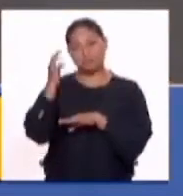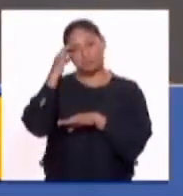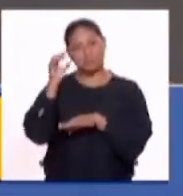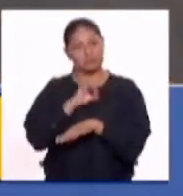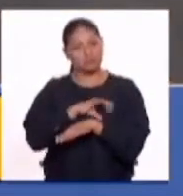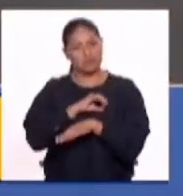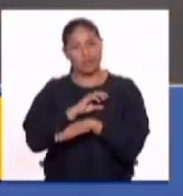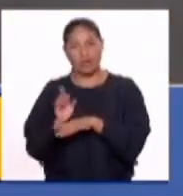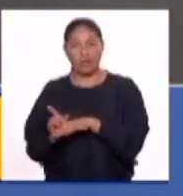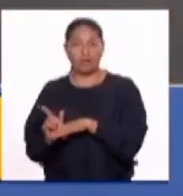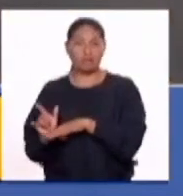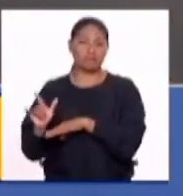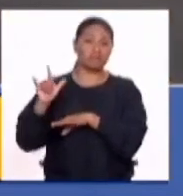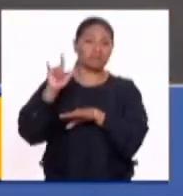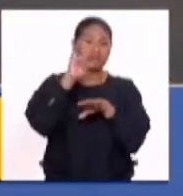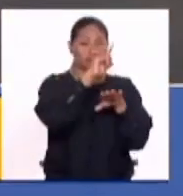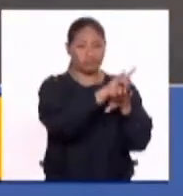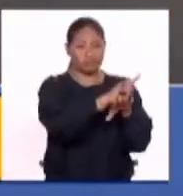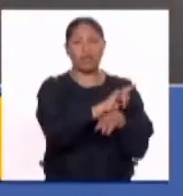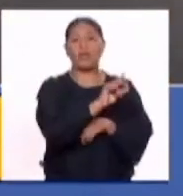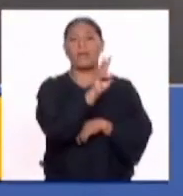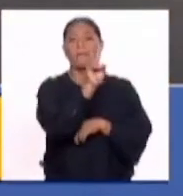ejemplo, con quien tienen mejor relación.